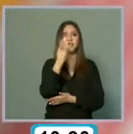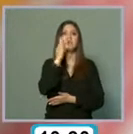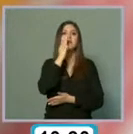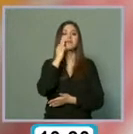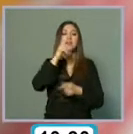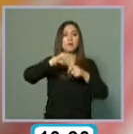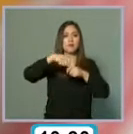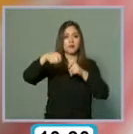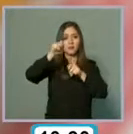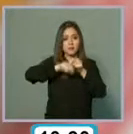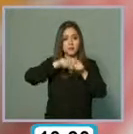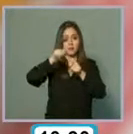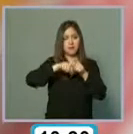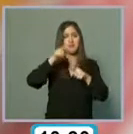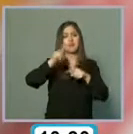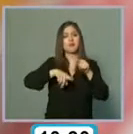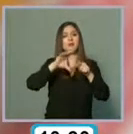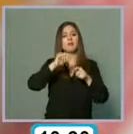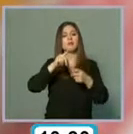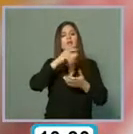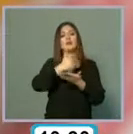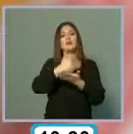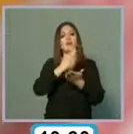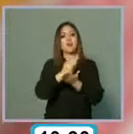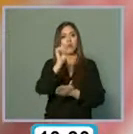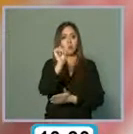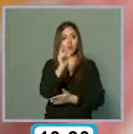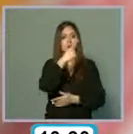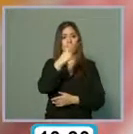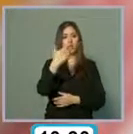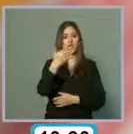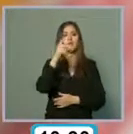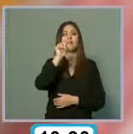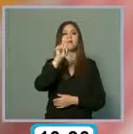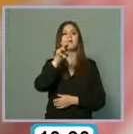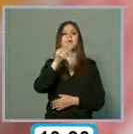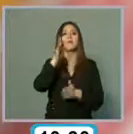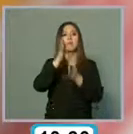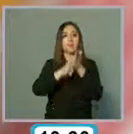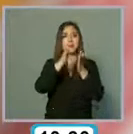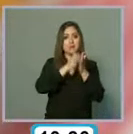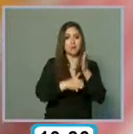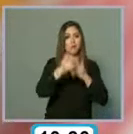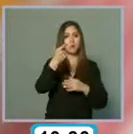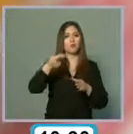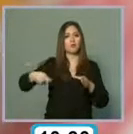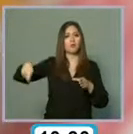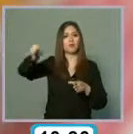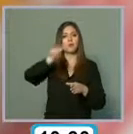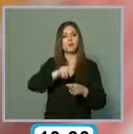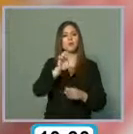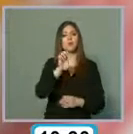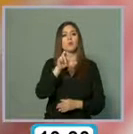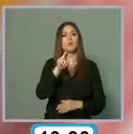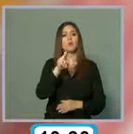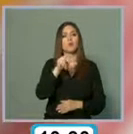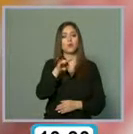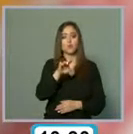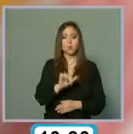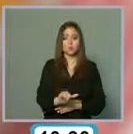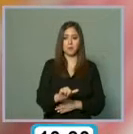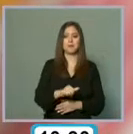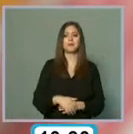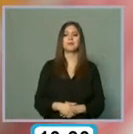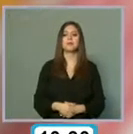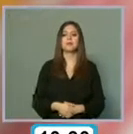manzanas peladas y picadas en cubos, 150 gramos de almendra fileteada, una cucharada de cúrcuma